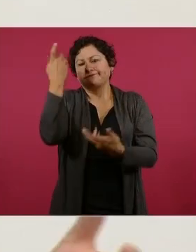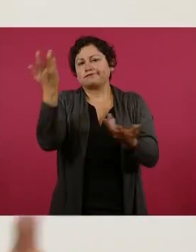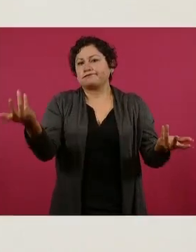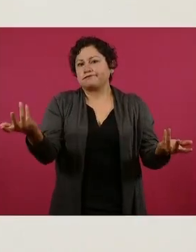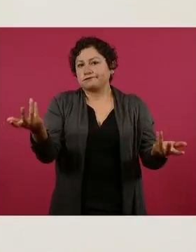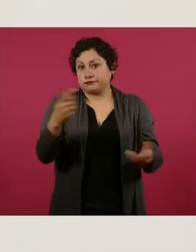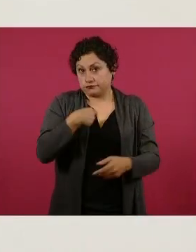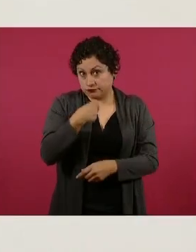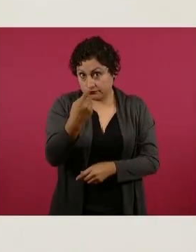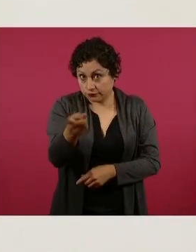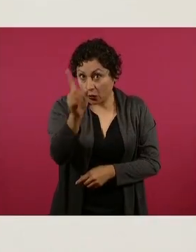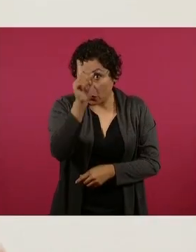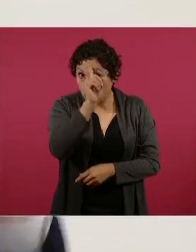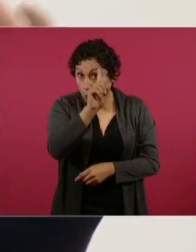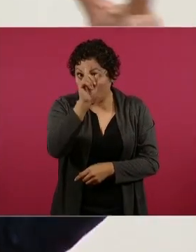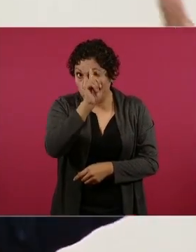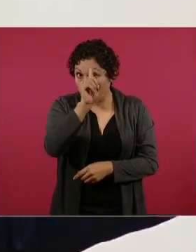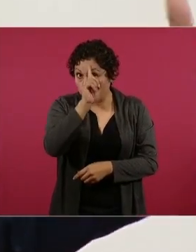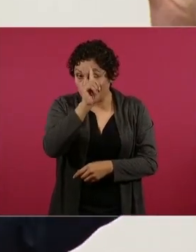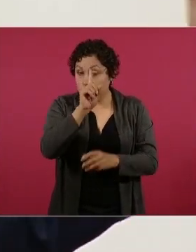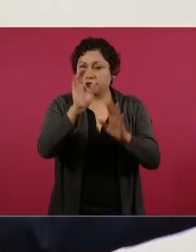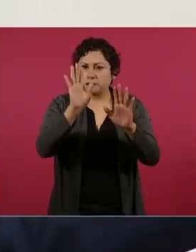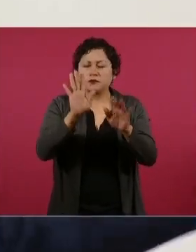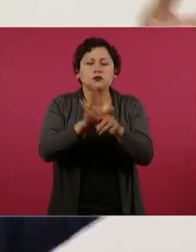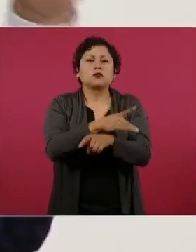recomiendo, porque